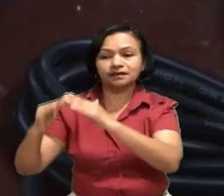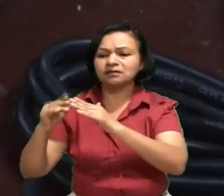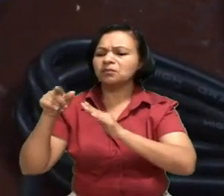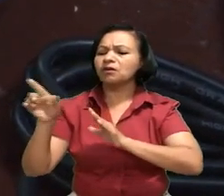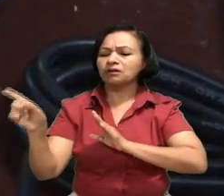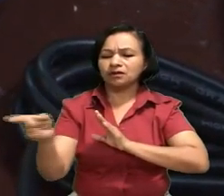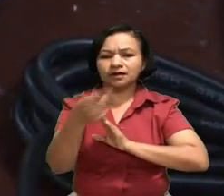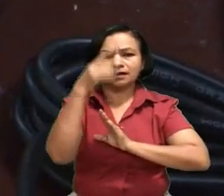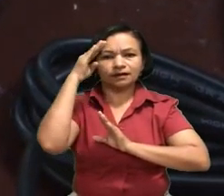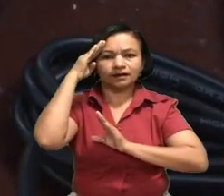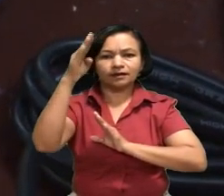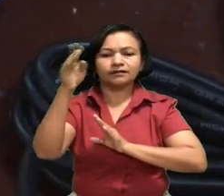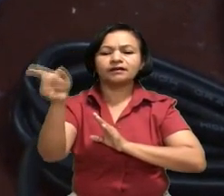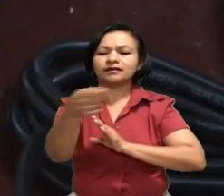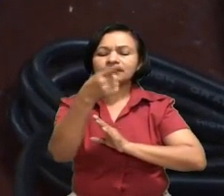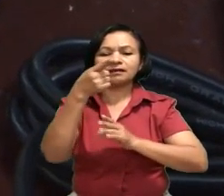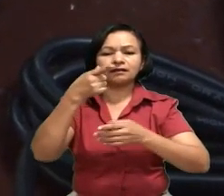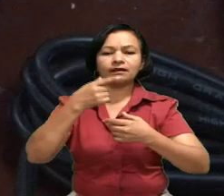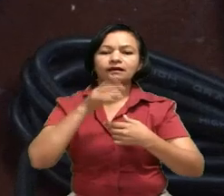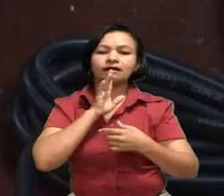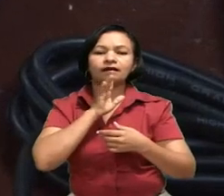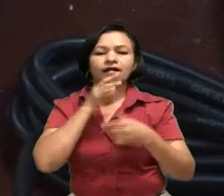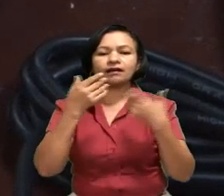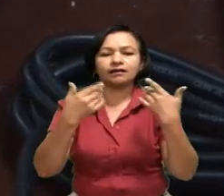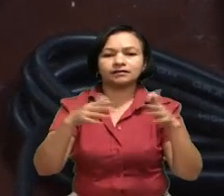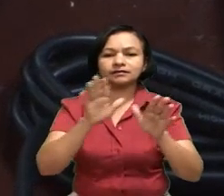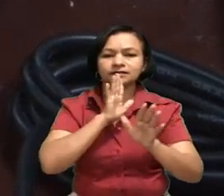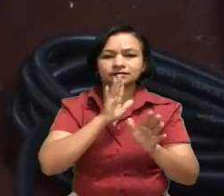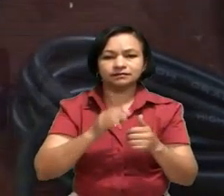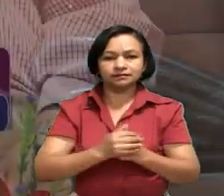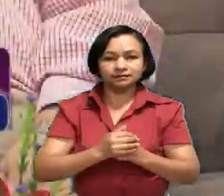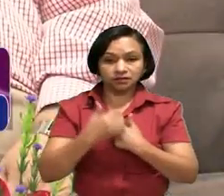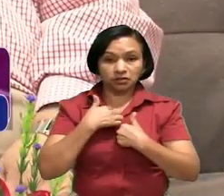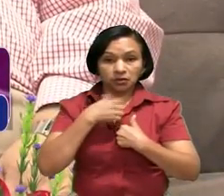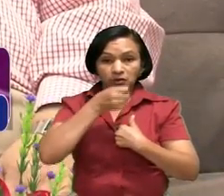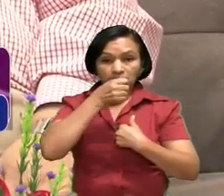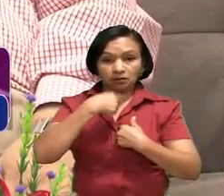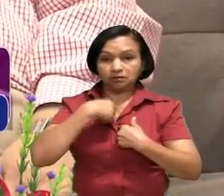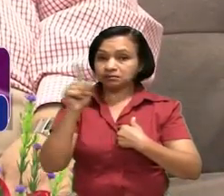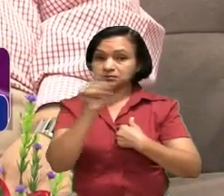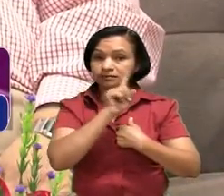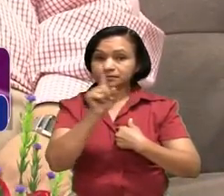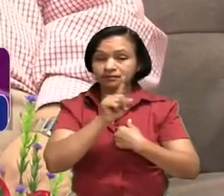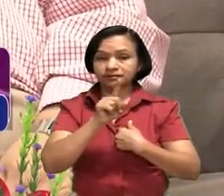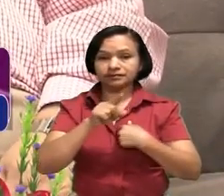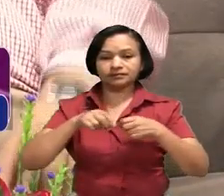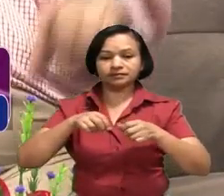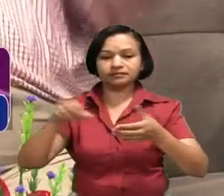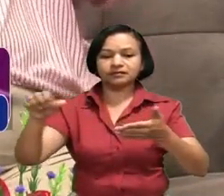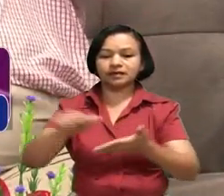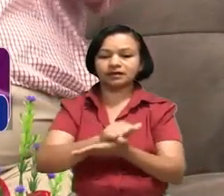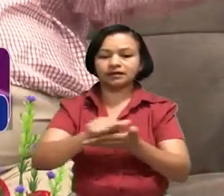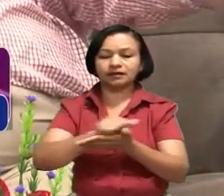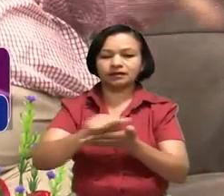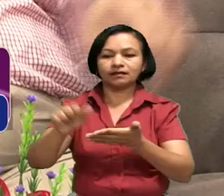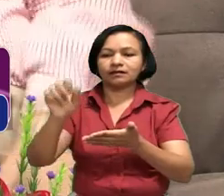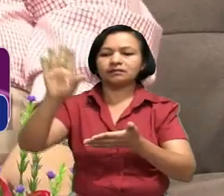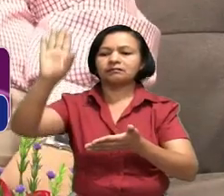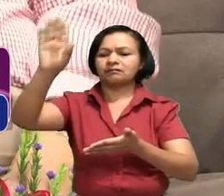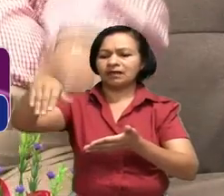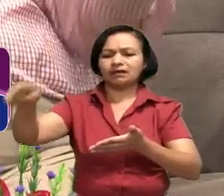frente a las cámaras a decir cualquier barbaridad o te agarran al primer raspa de lo que pase en la calle y te lo meten a la